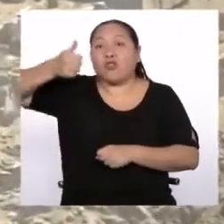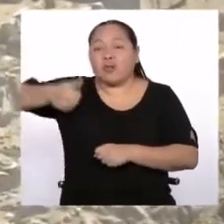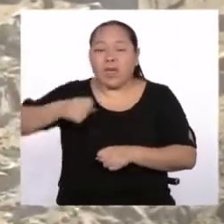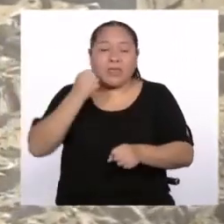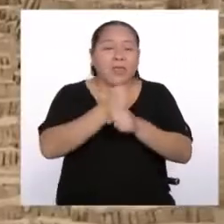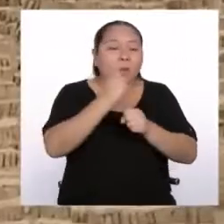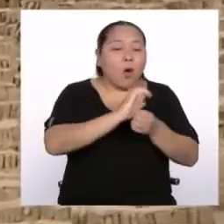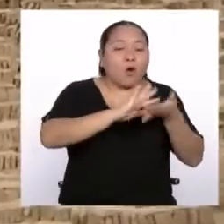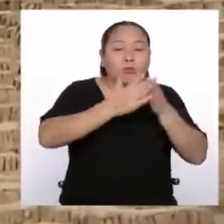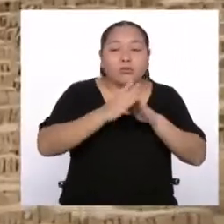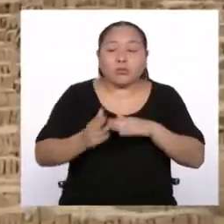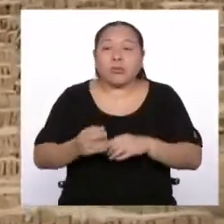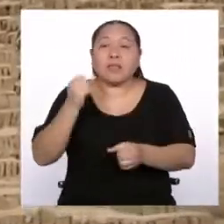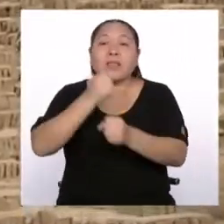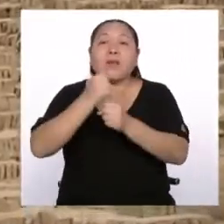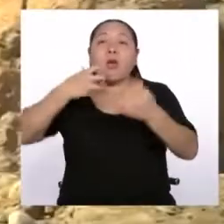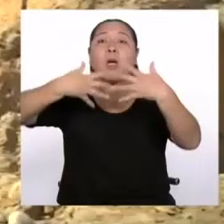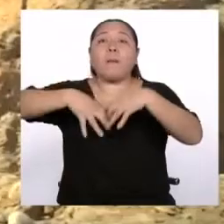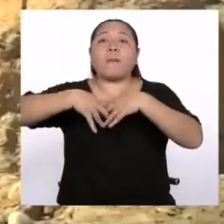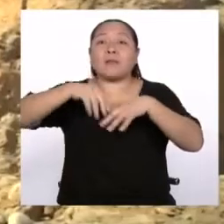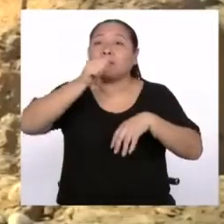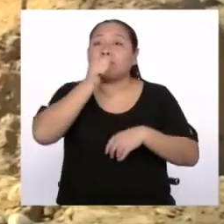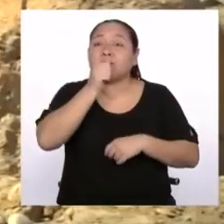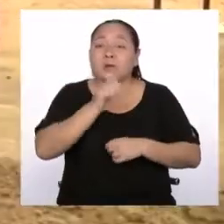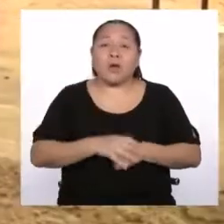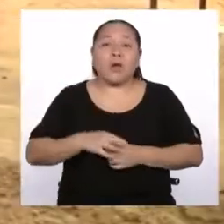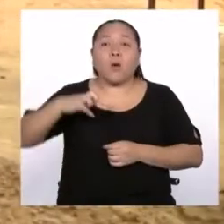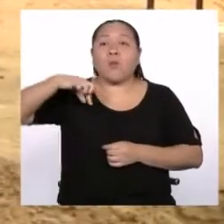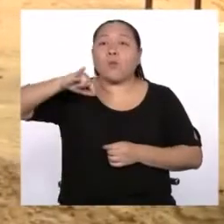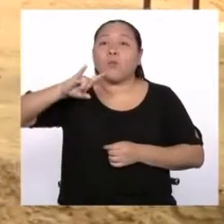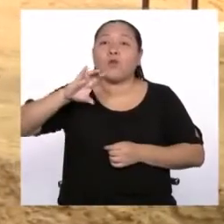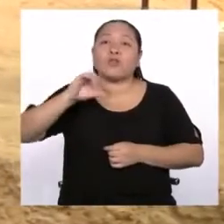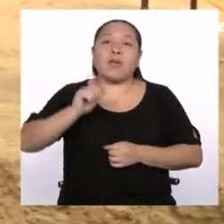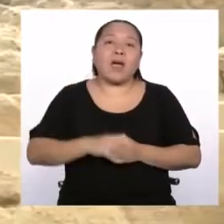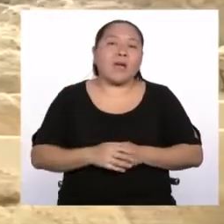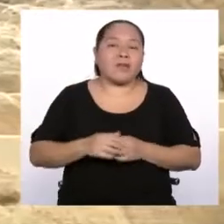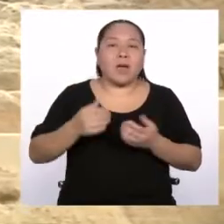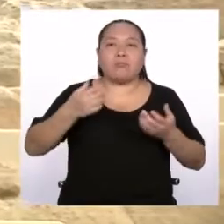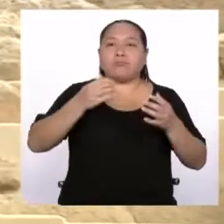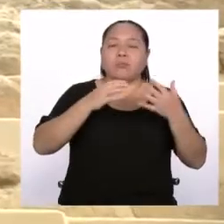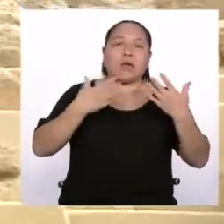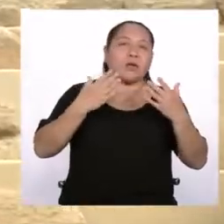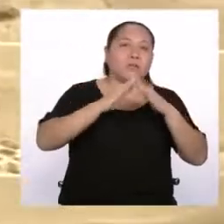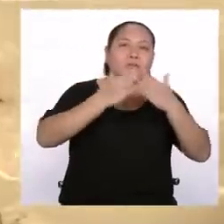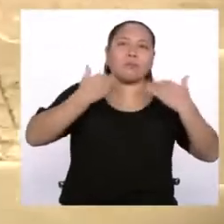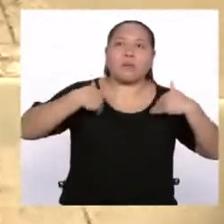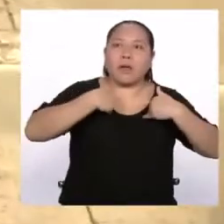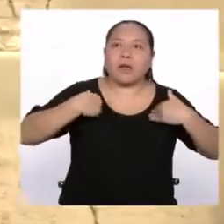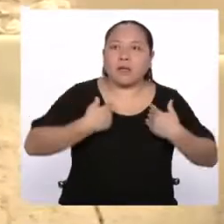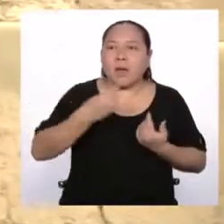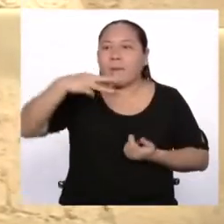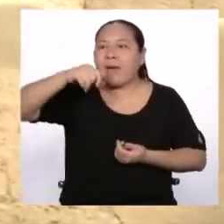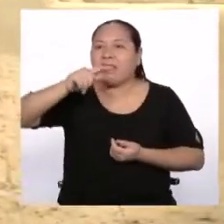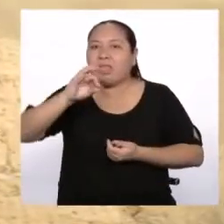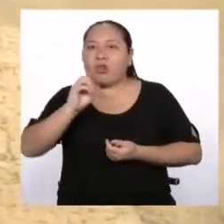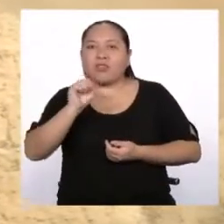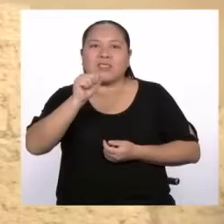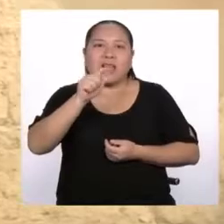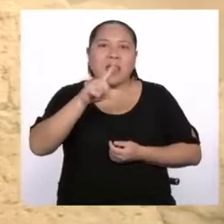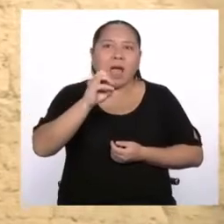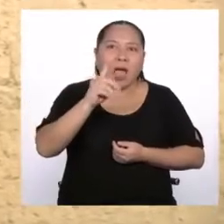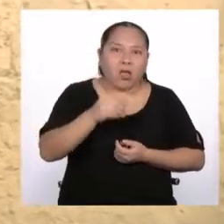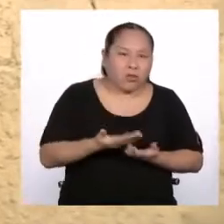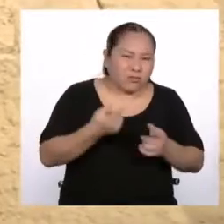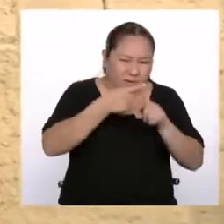empresa privada. Pucllana, Huantille, Parque de las Leyendas o Mateo Salado son hoy en día, en pleno siglo